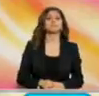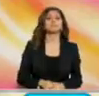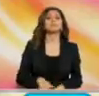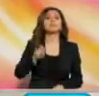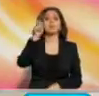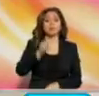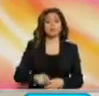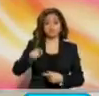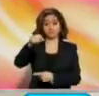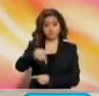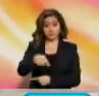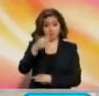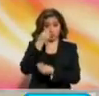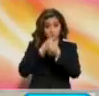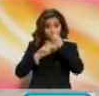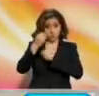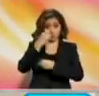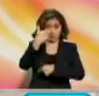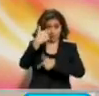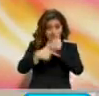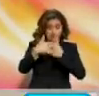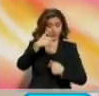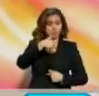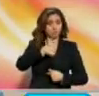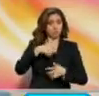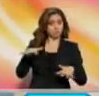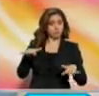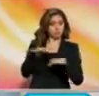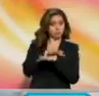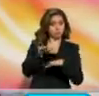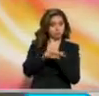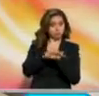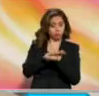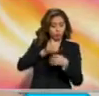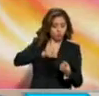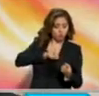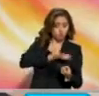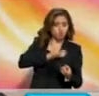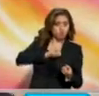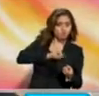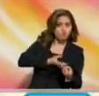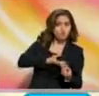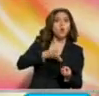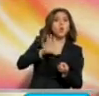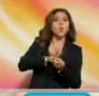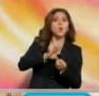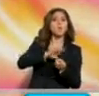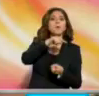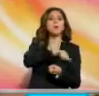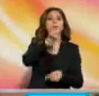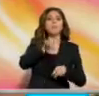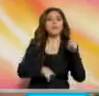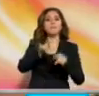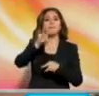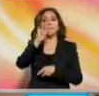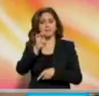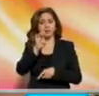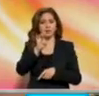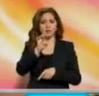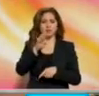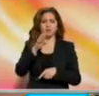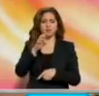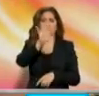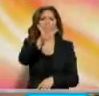leche se va modificando de acuerdo a las necesidades del bebé. ¿Cómo es decir, eso? ¿Cómo es eso? Claro. O sea, ¿ahora se le antojó de chocolate?